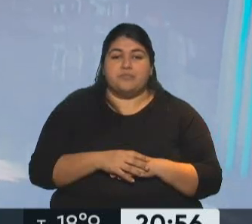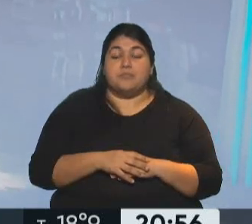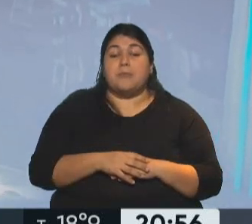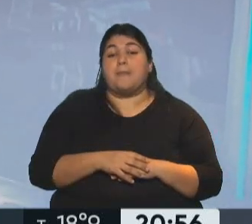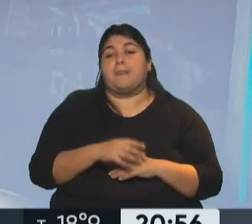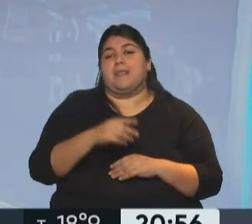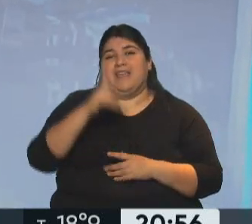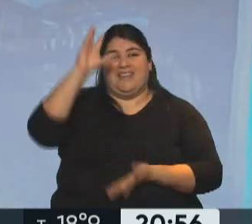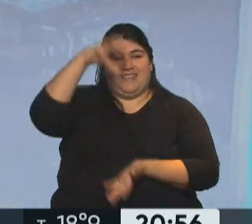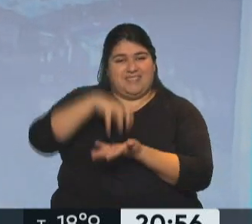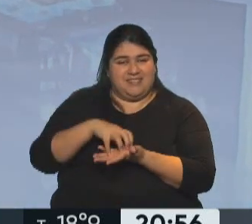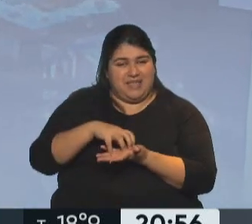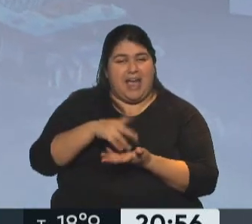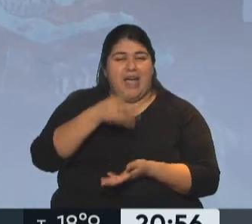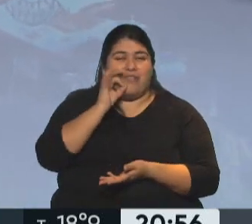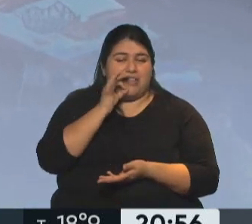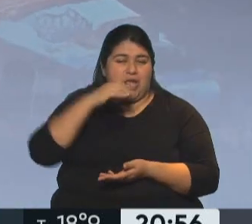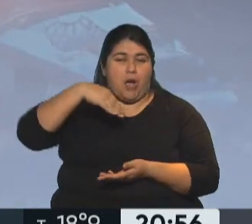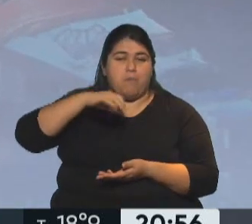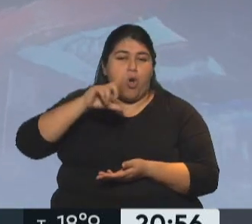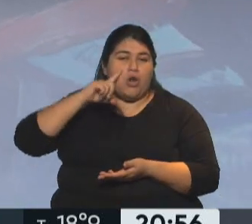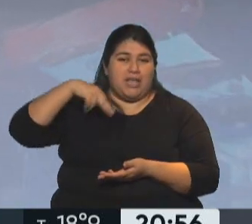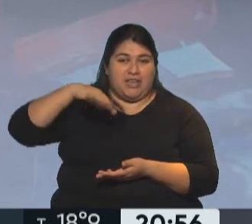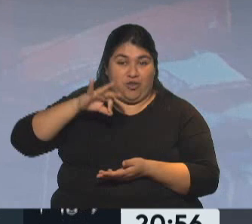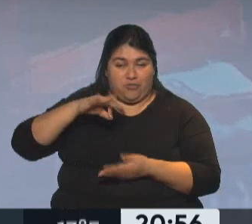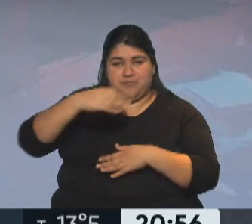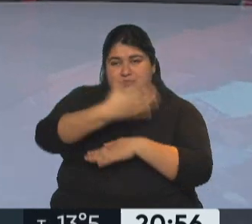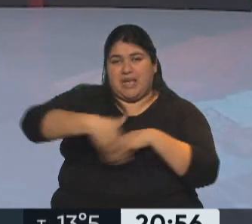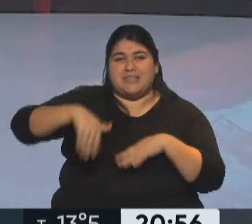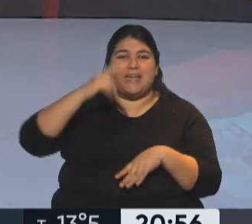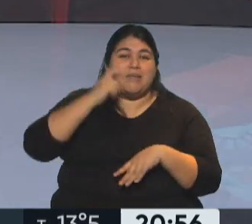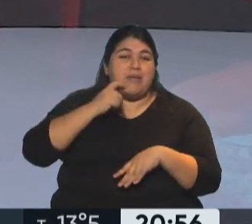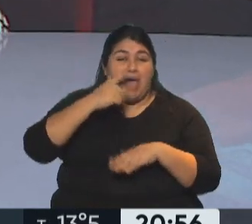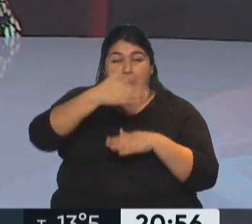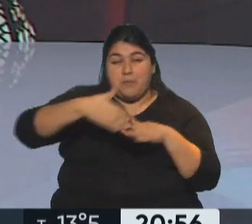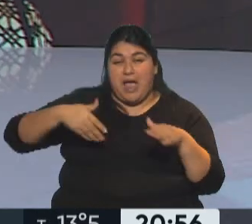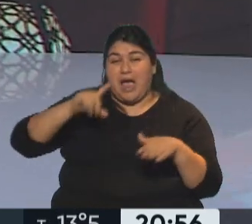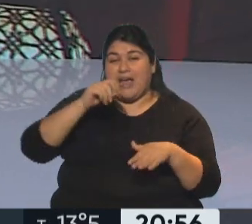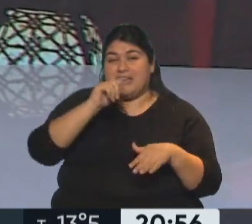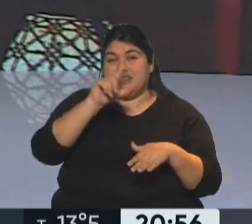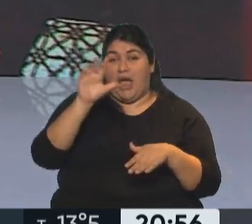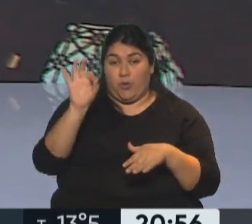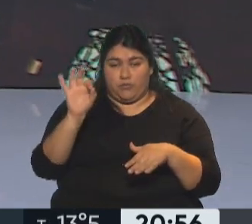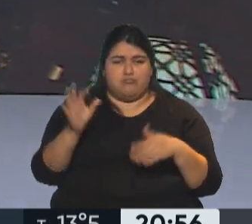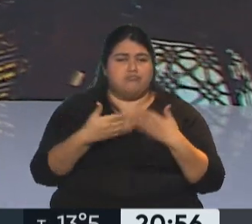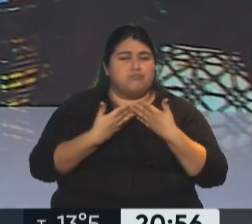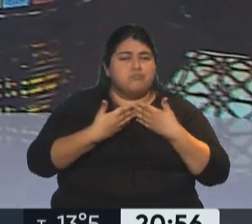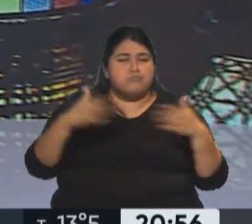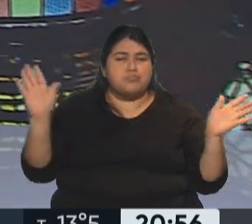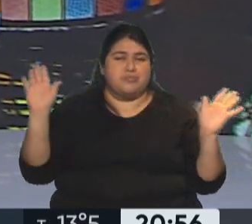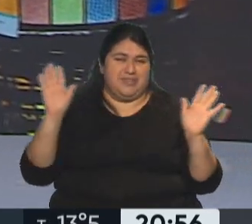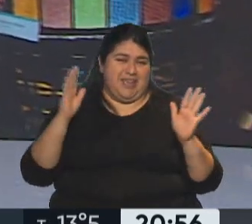La histórica confitería del Molino, ubicada en plena Avenida Rivadavia y Callao, reabrió sus puertas al público en